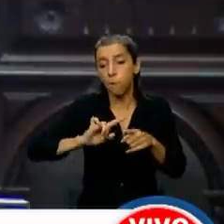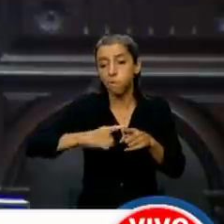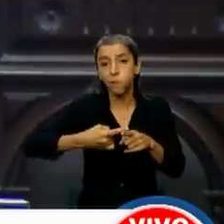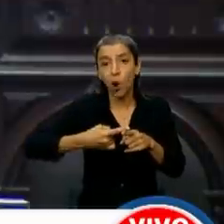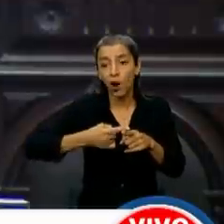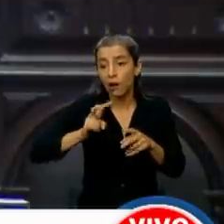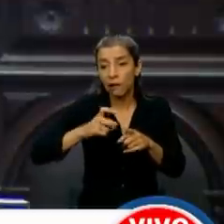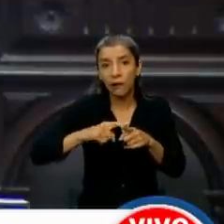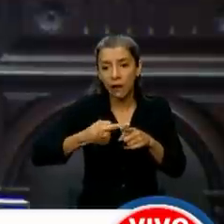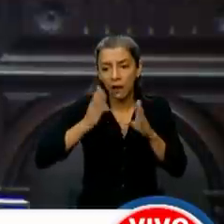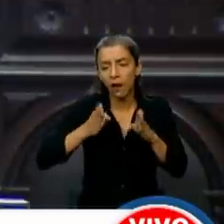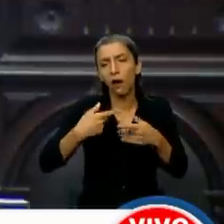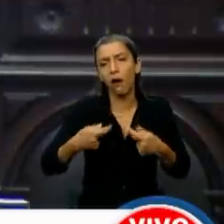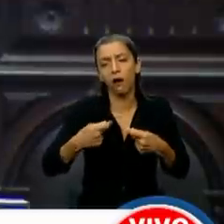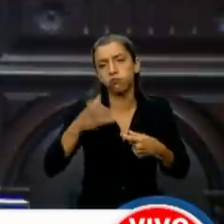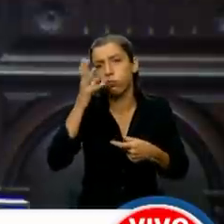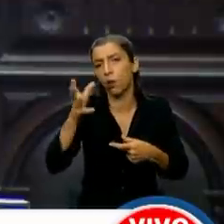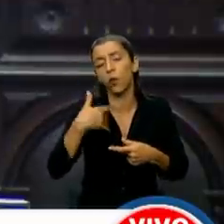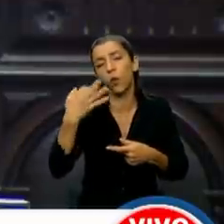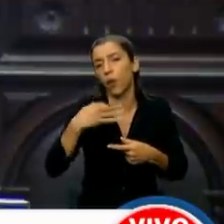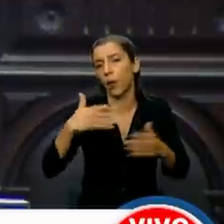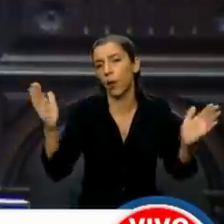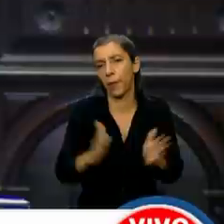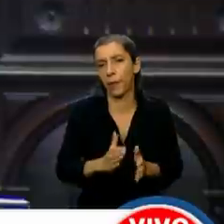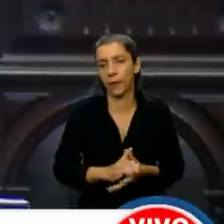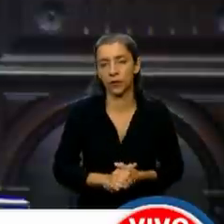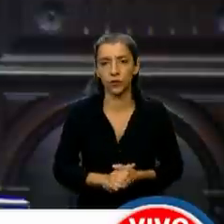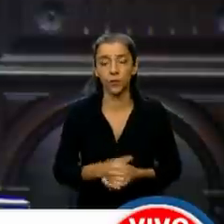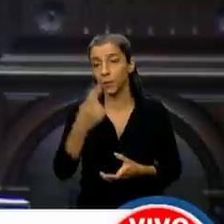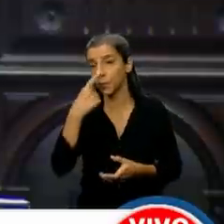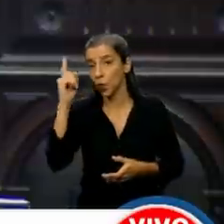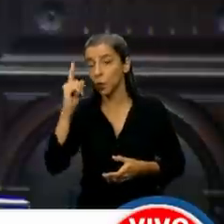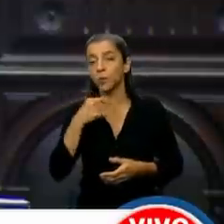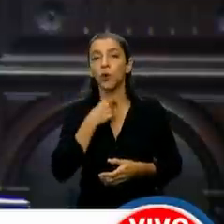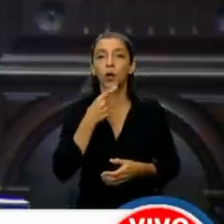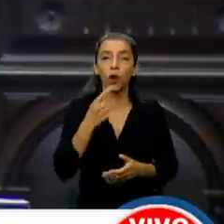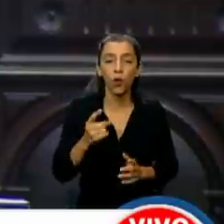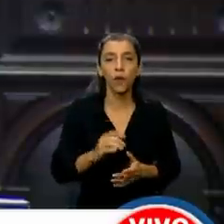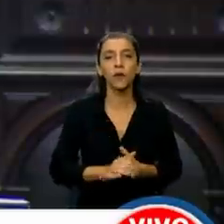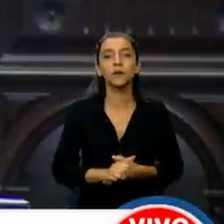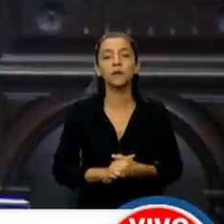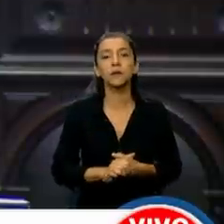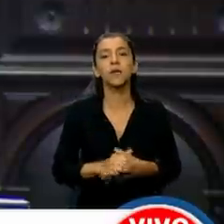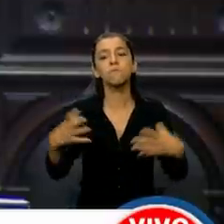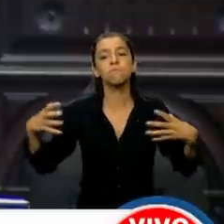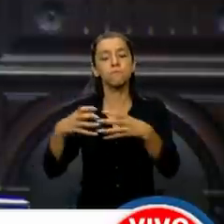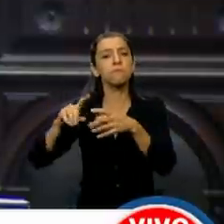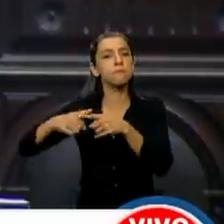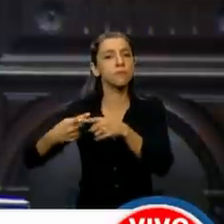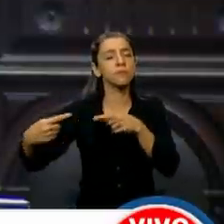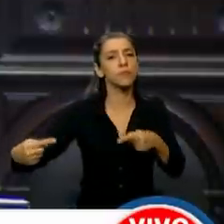señor presidente también quiero destacar la intención es que ha tenido la oposición